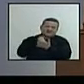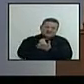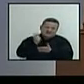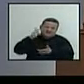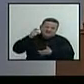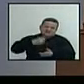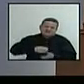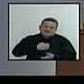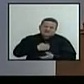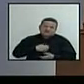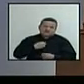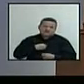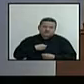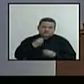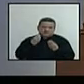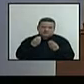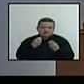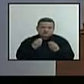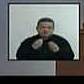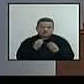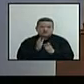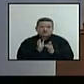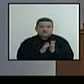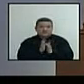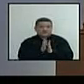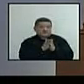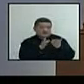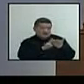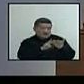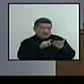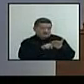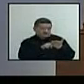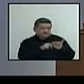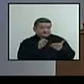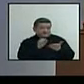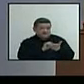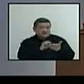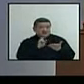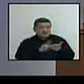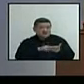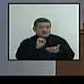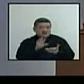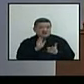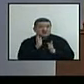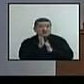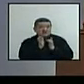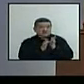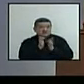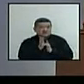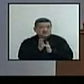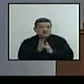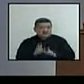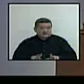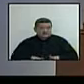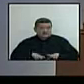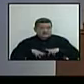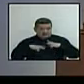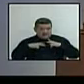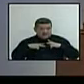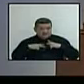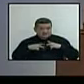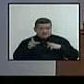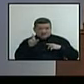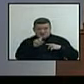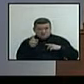hemos escuchado esta descripción de Cristo. Cristo, en los días de su vida mortal,